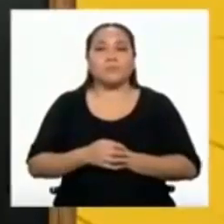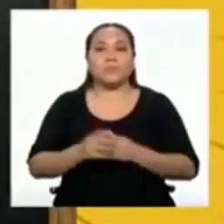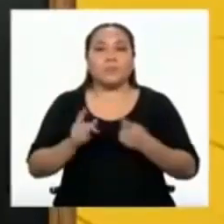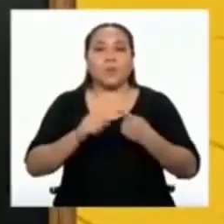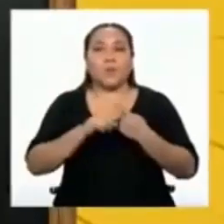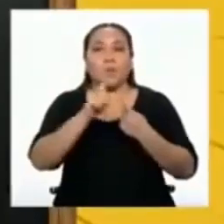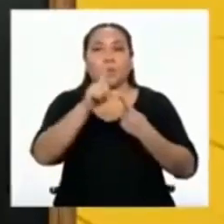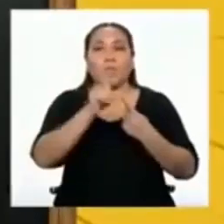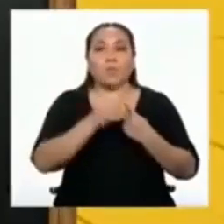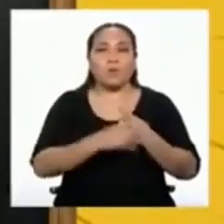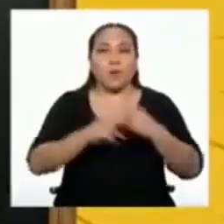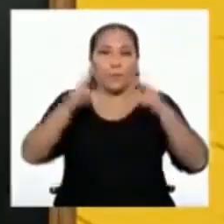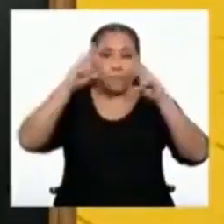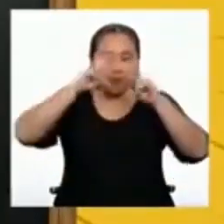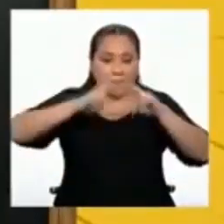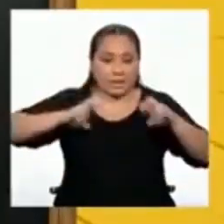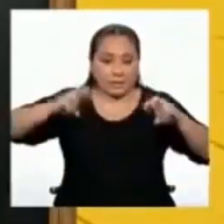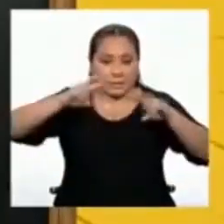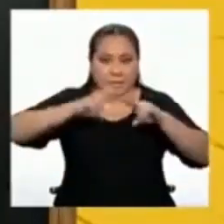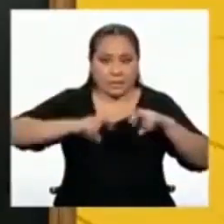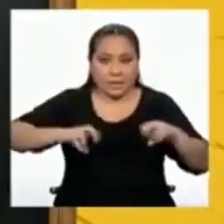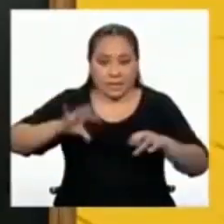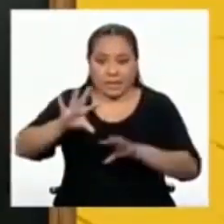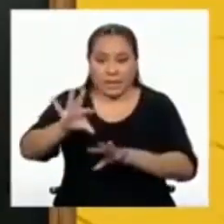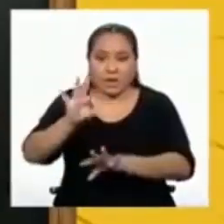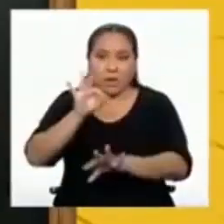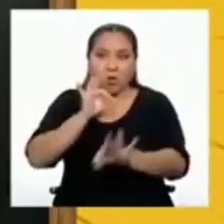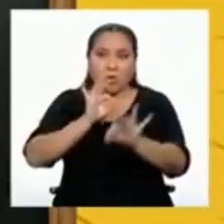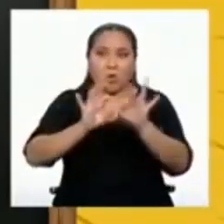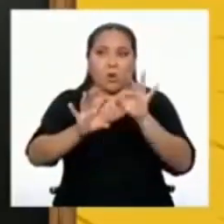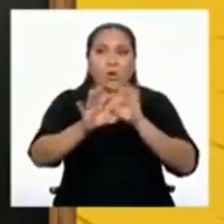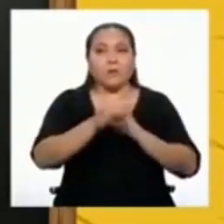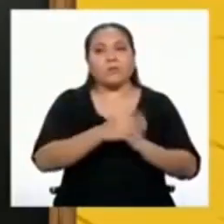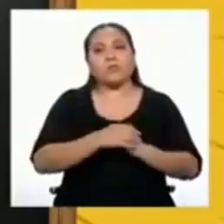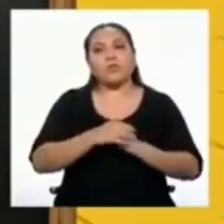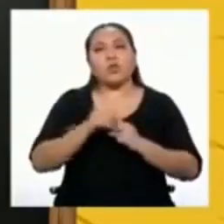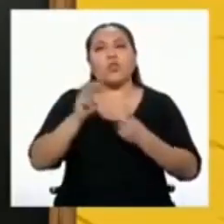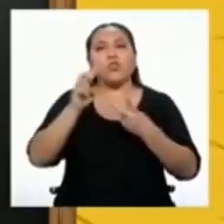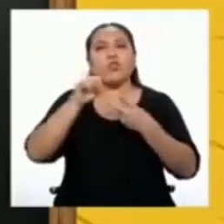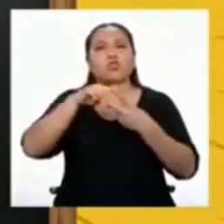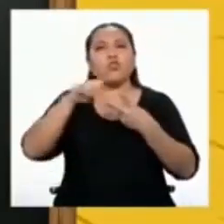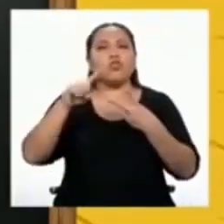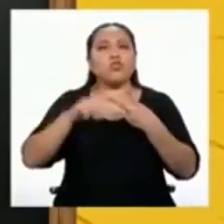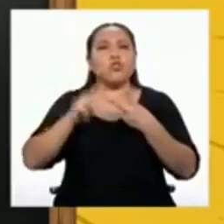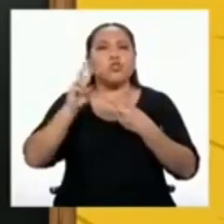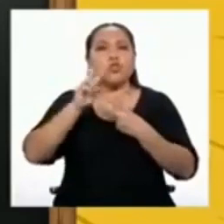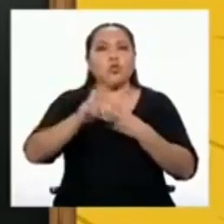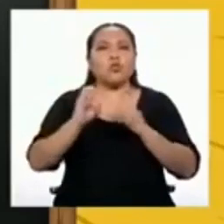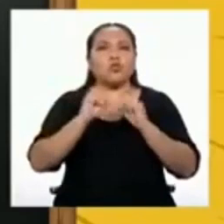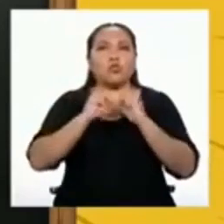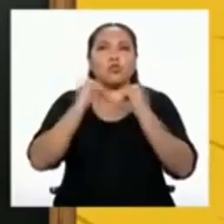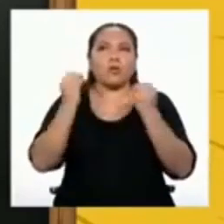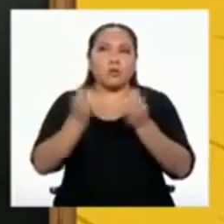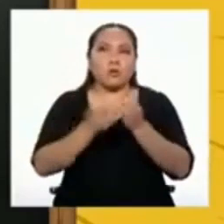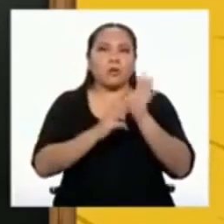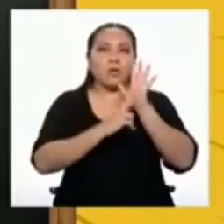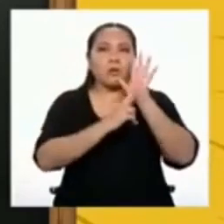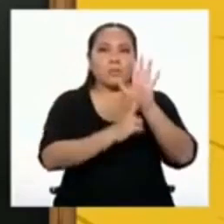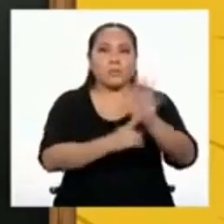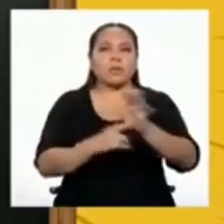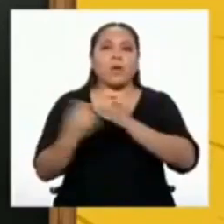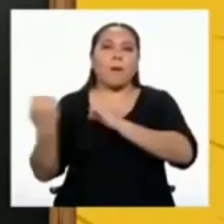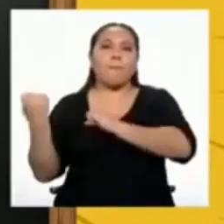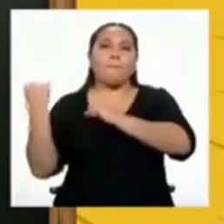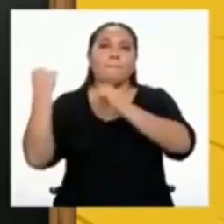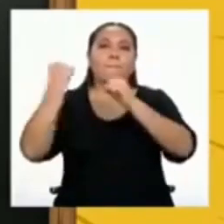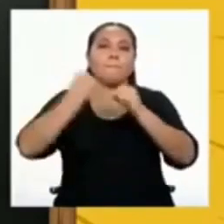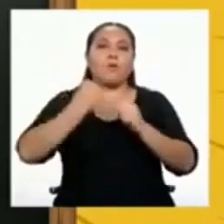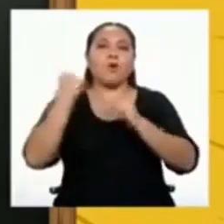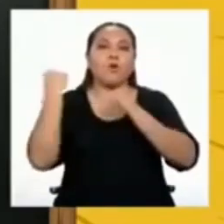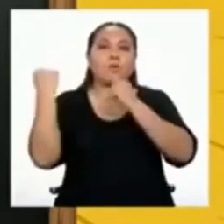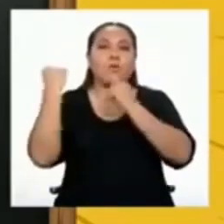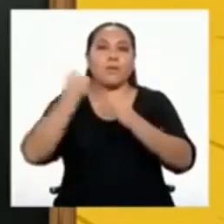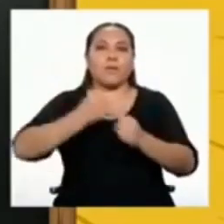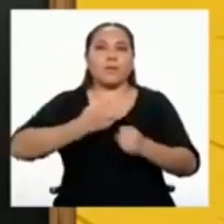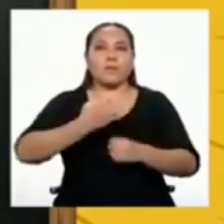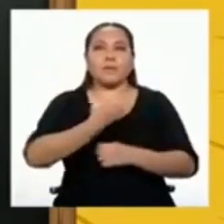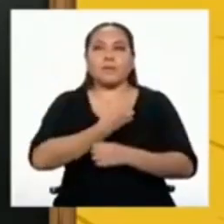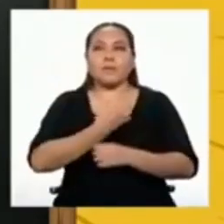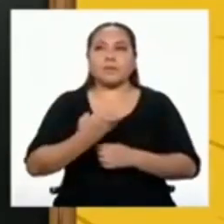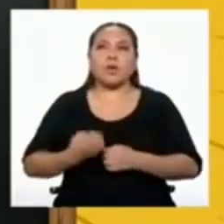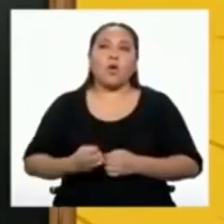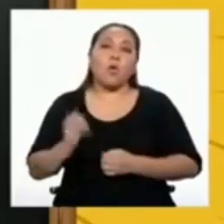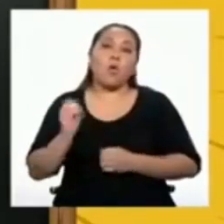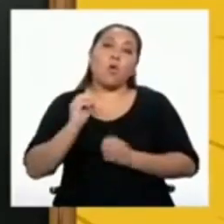1. Investigar y seleccionar al menos 2 instituciones que representan los poderes del Estado u